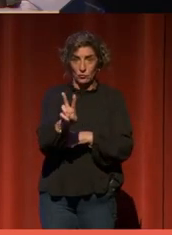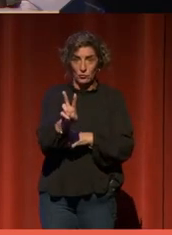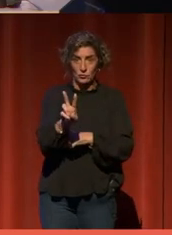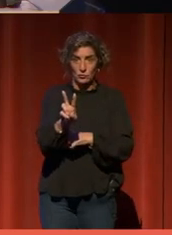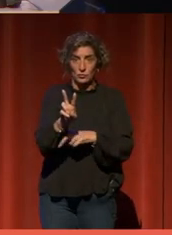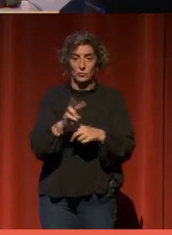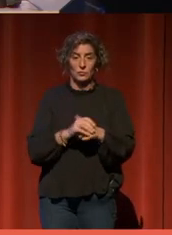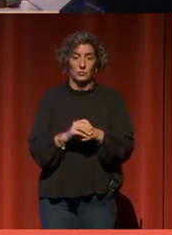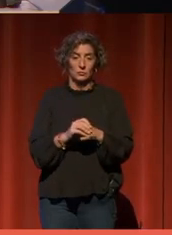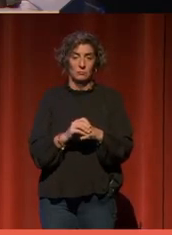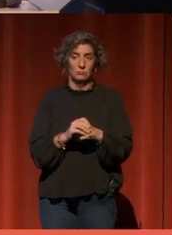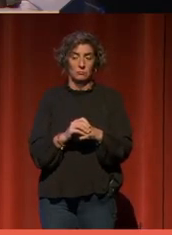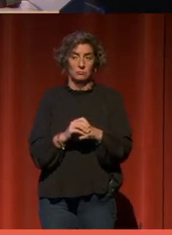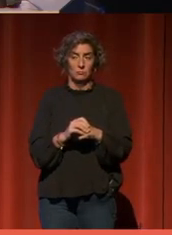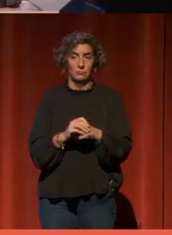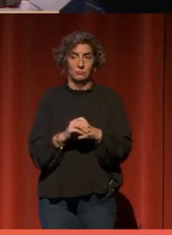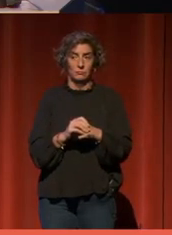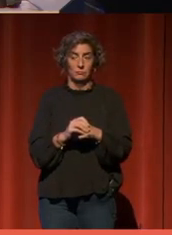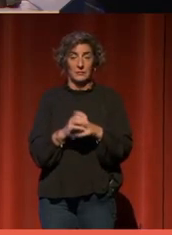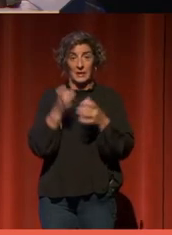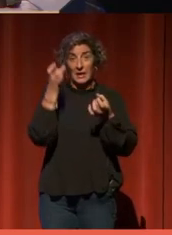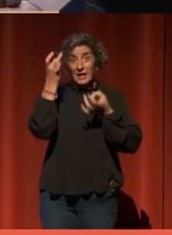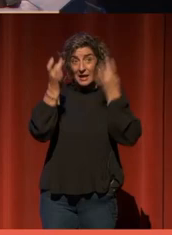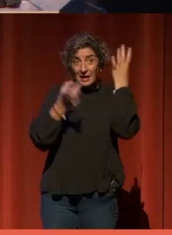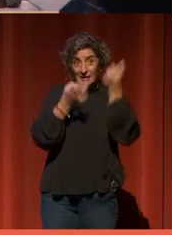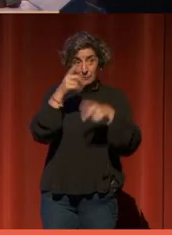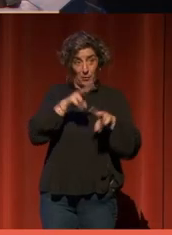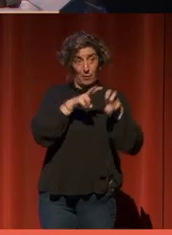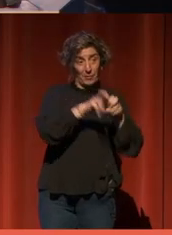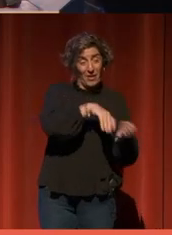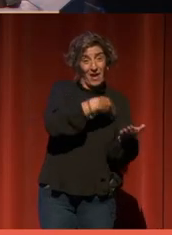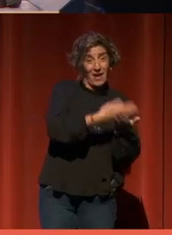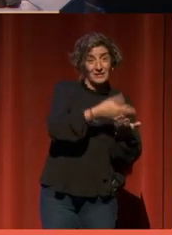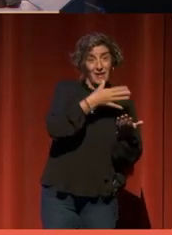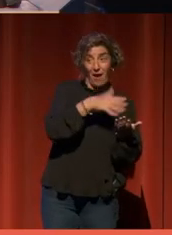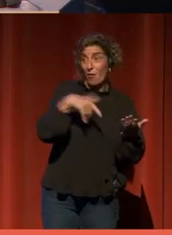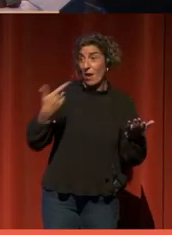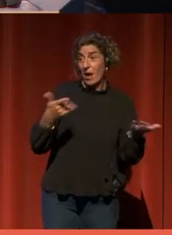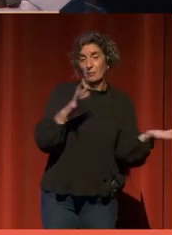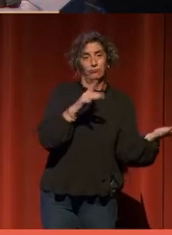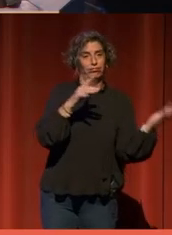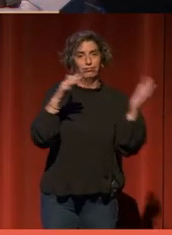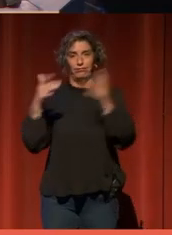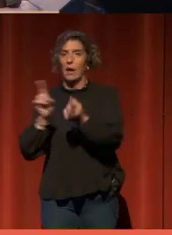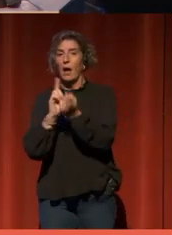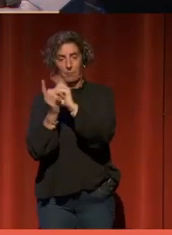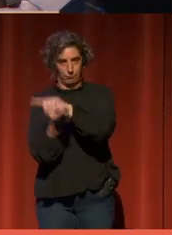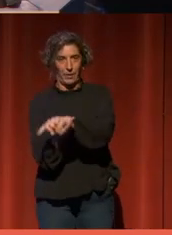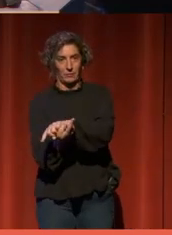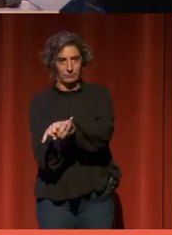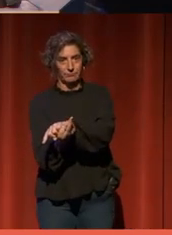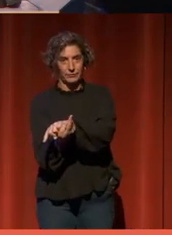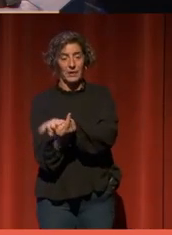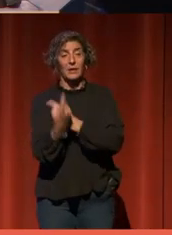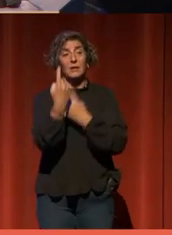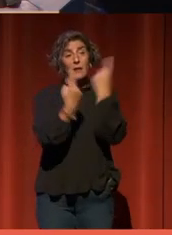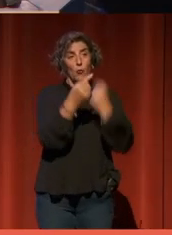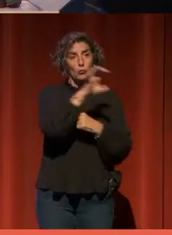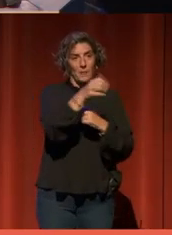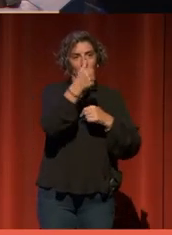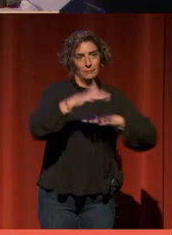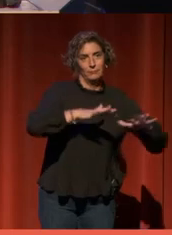entonces la actividad de lared ha cambiado en los ú últimos años algunos países son más activos que